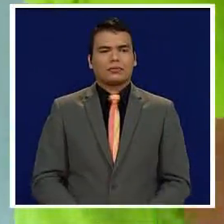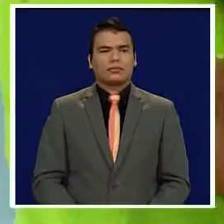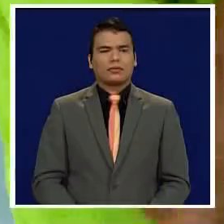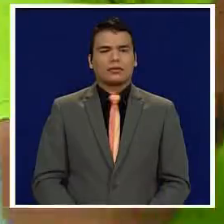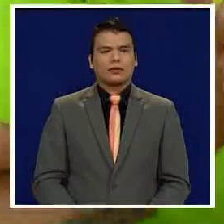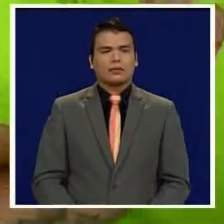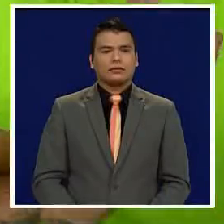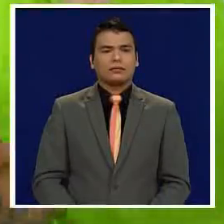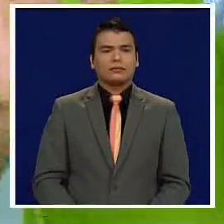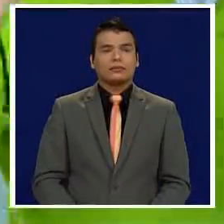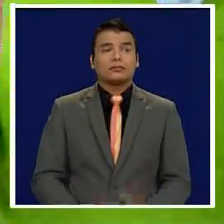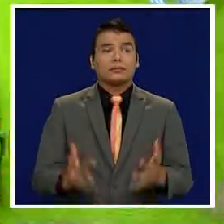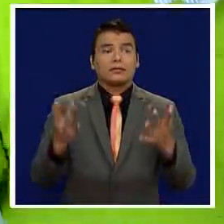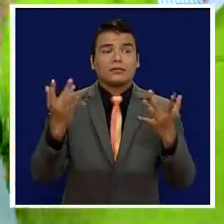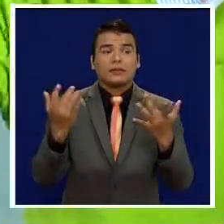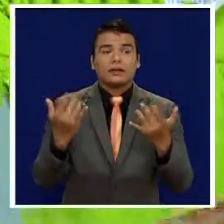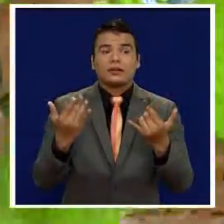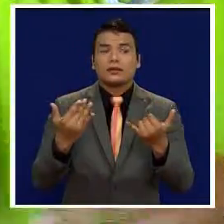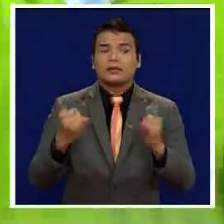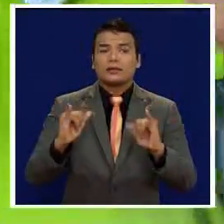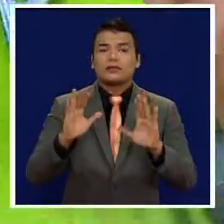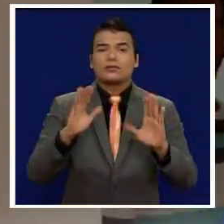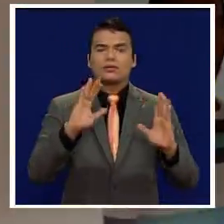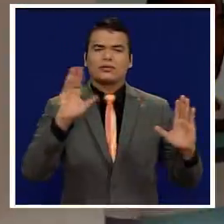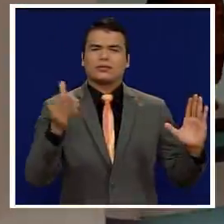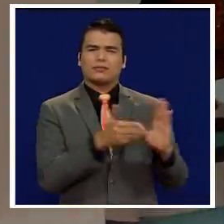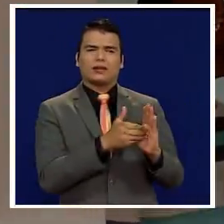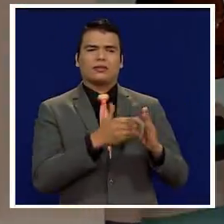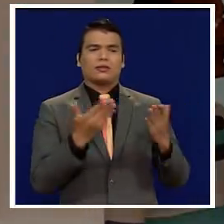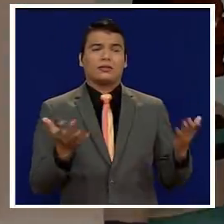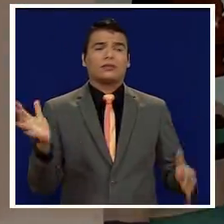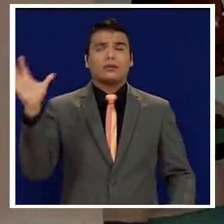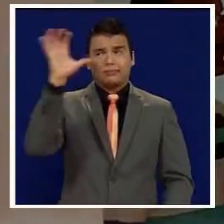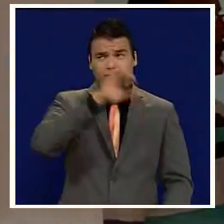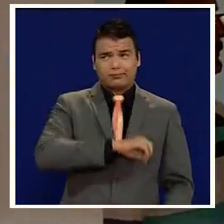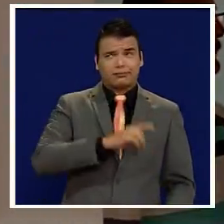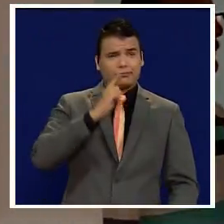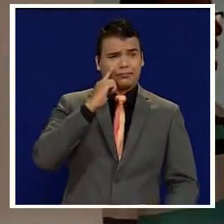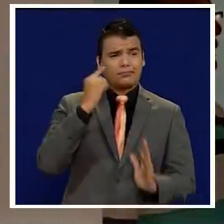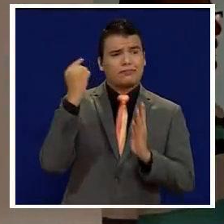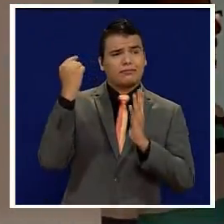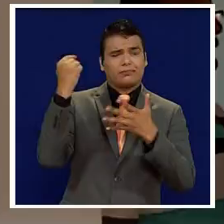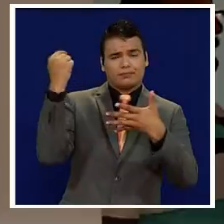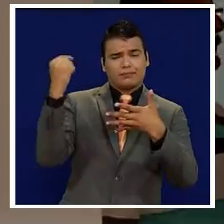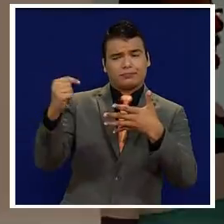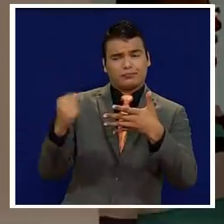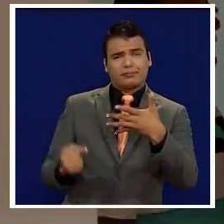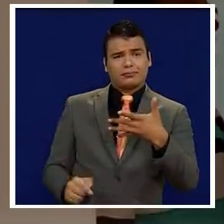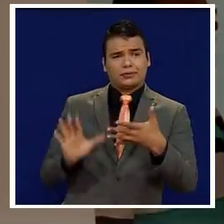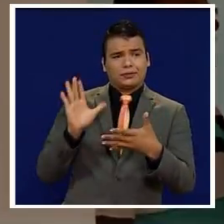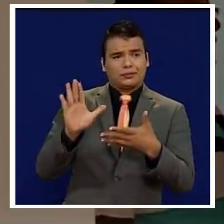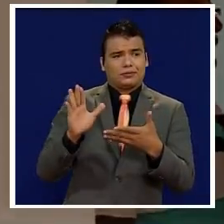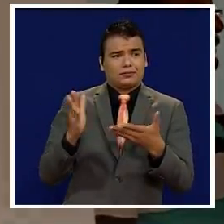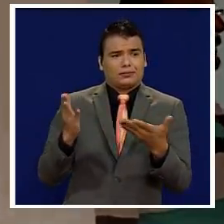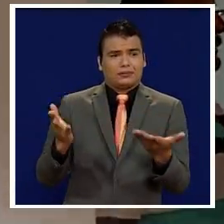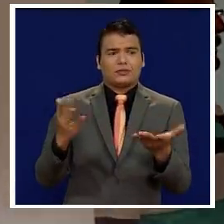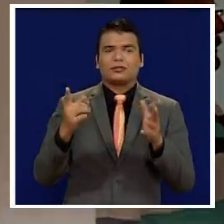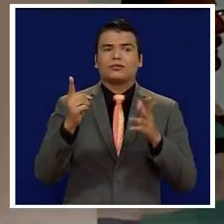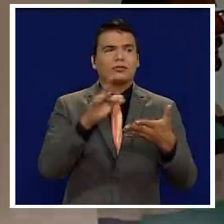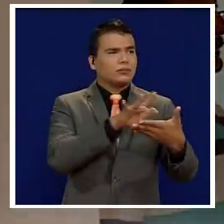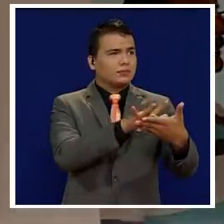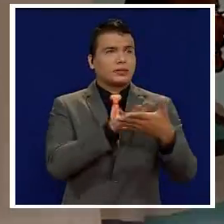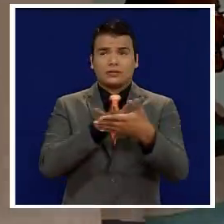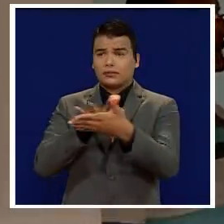Estamos esperando que esa demanda se cumpla. Se ha demostrado varias pruebas de que no hay